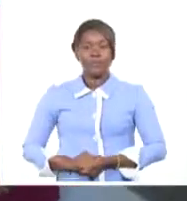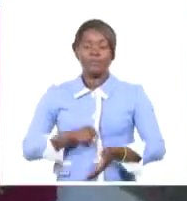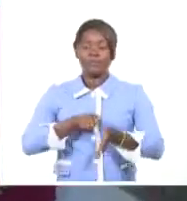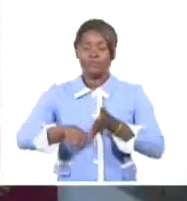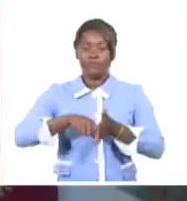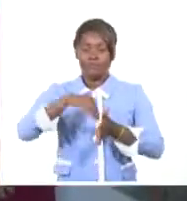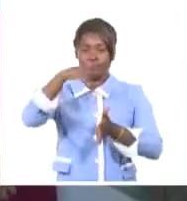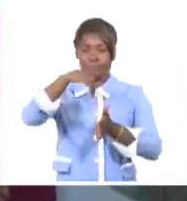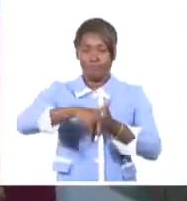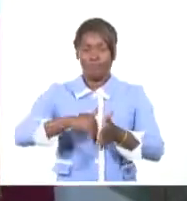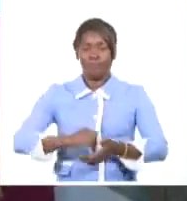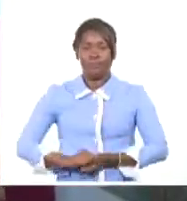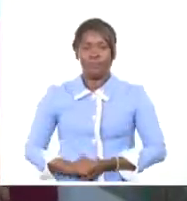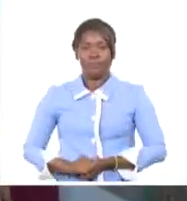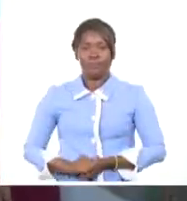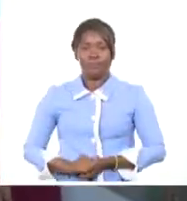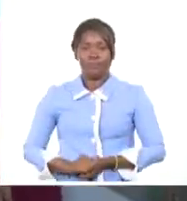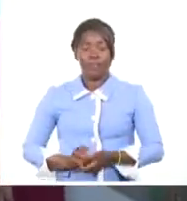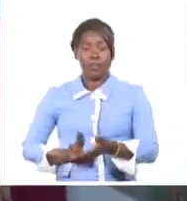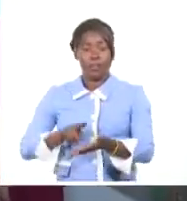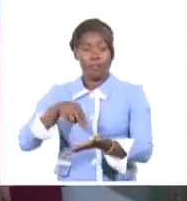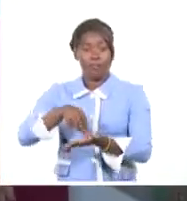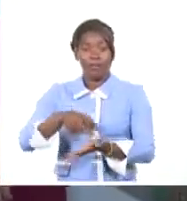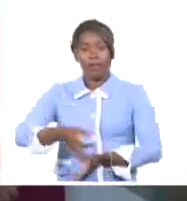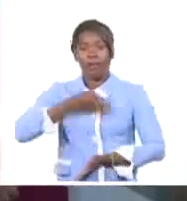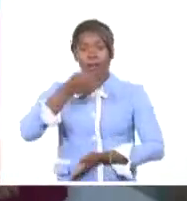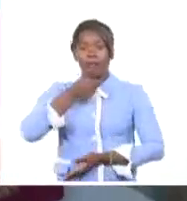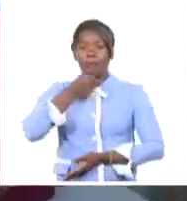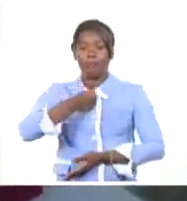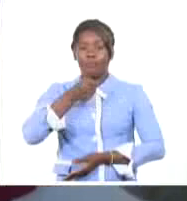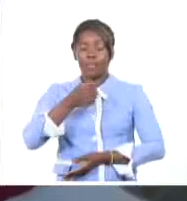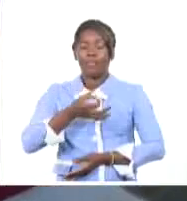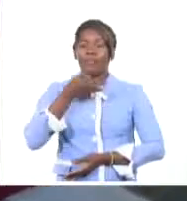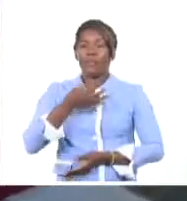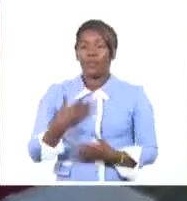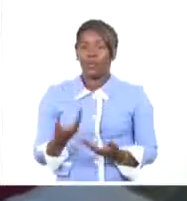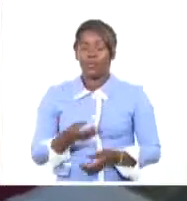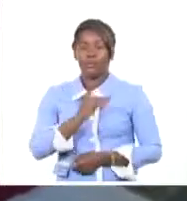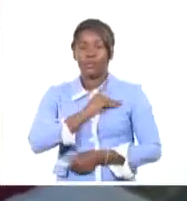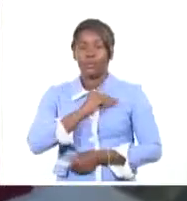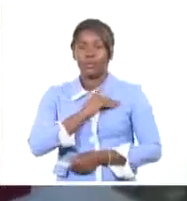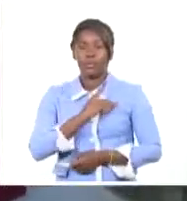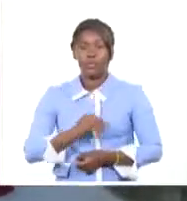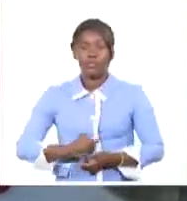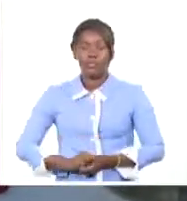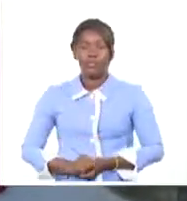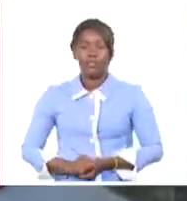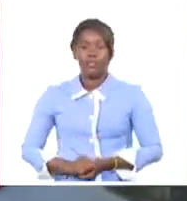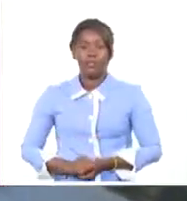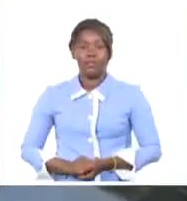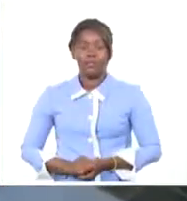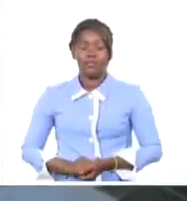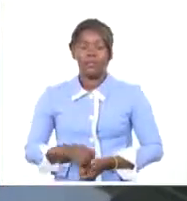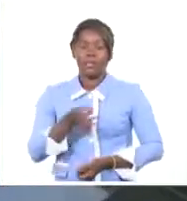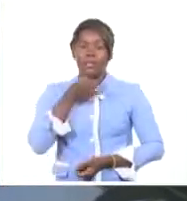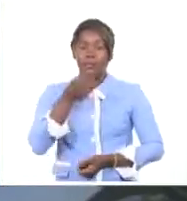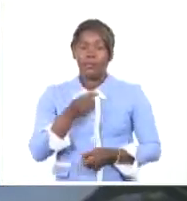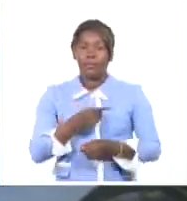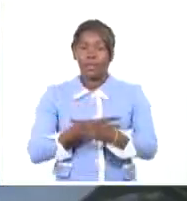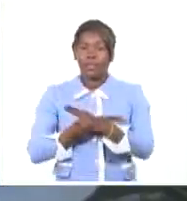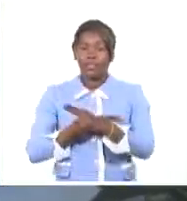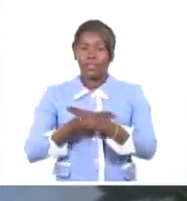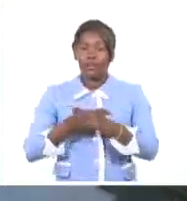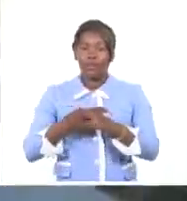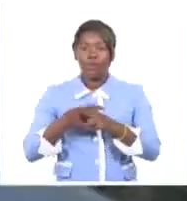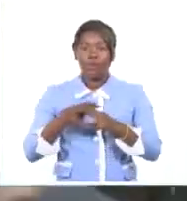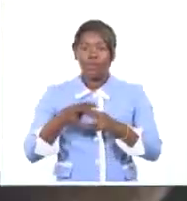Ojeda. En declaraciones a la prensa, destacó el rol del delegado como actor esencial para la participación de los cubanos en el gobierno